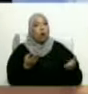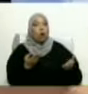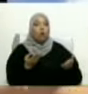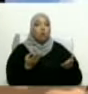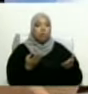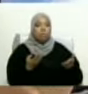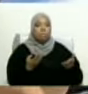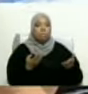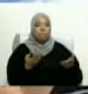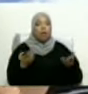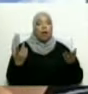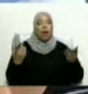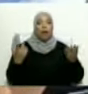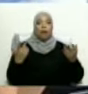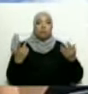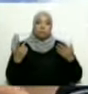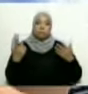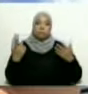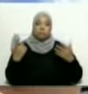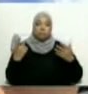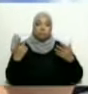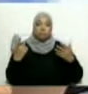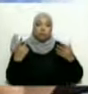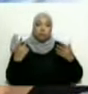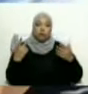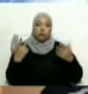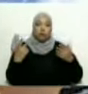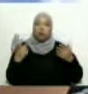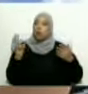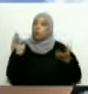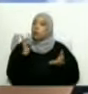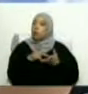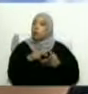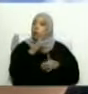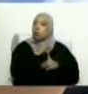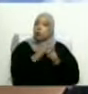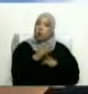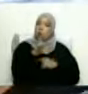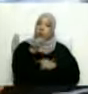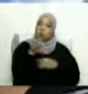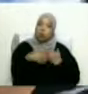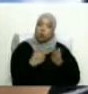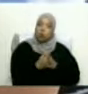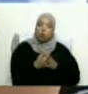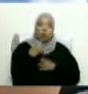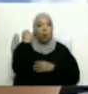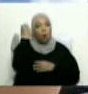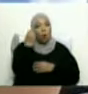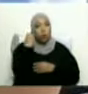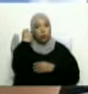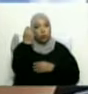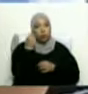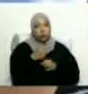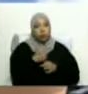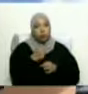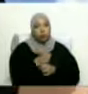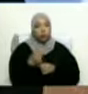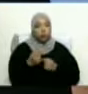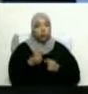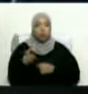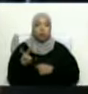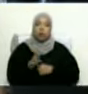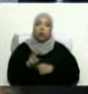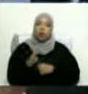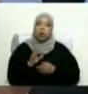están incrédulas de que esta defensa no es por un partido político, no es por una organización, sino es por el territorio venezolano y por la